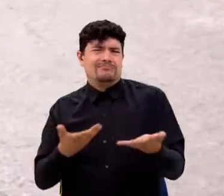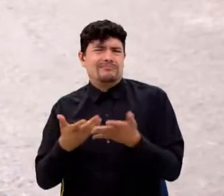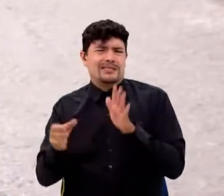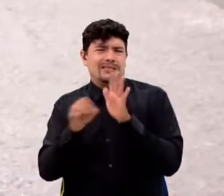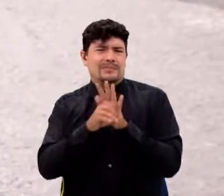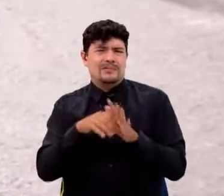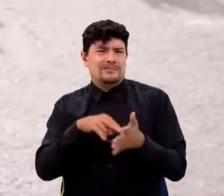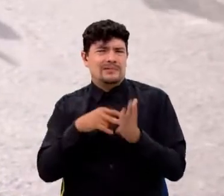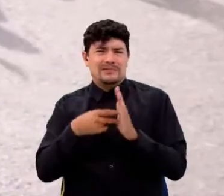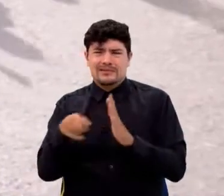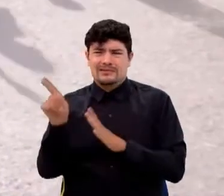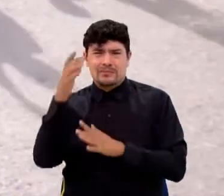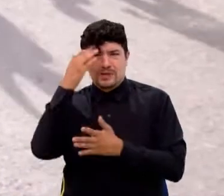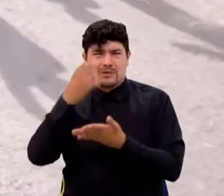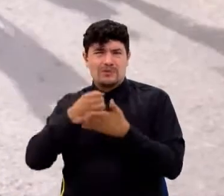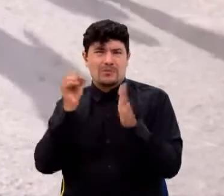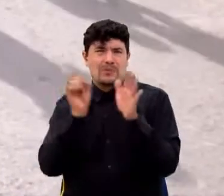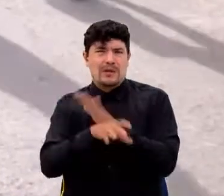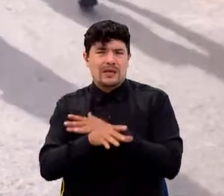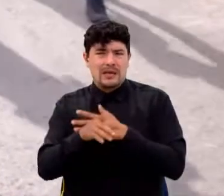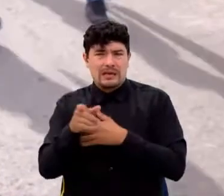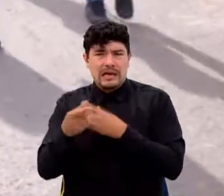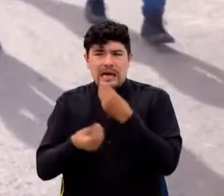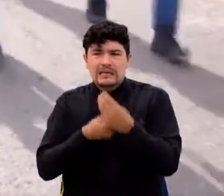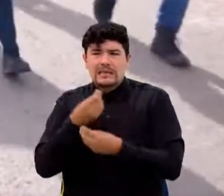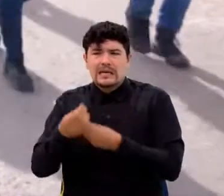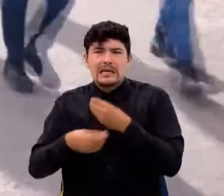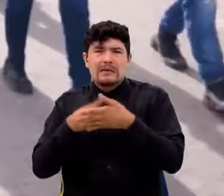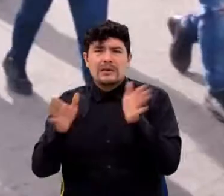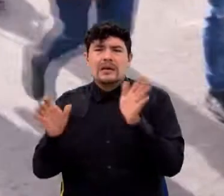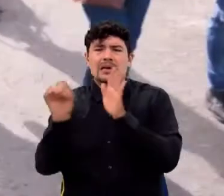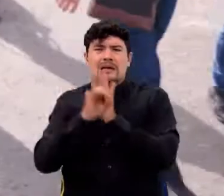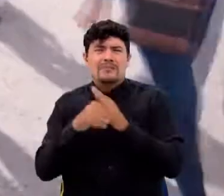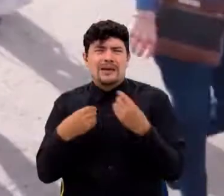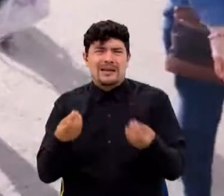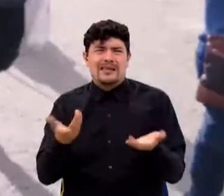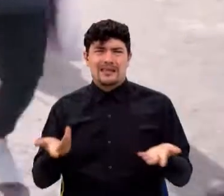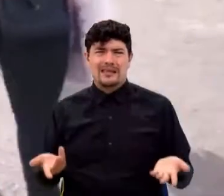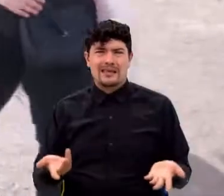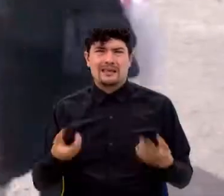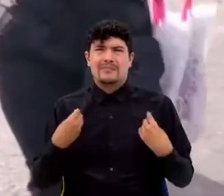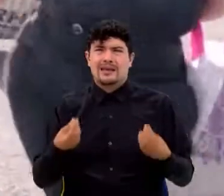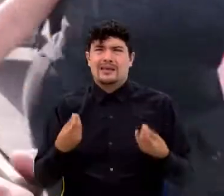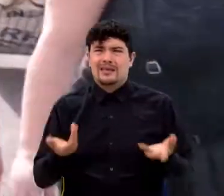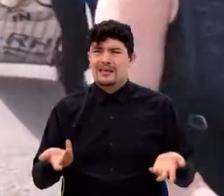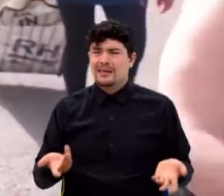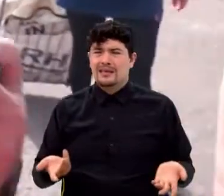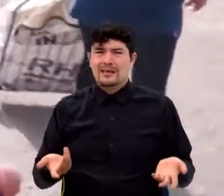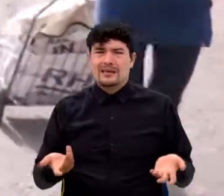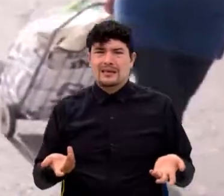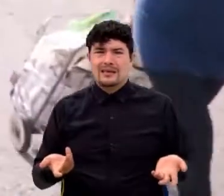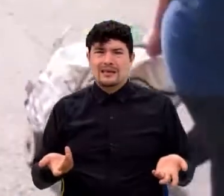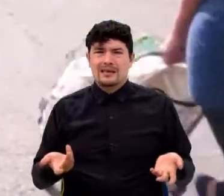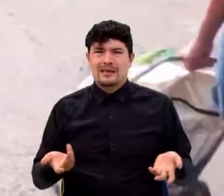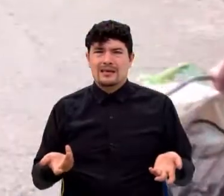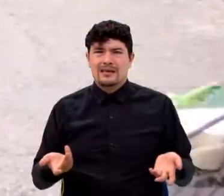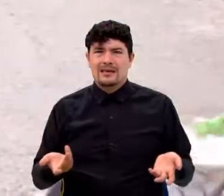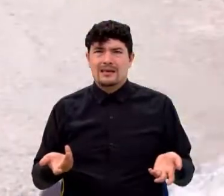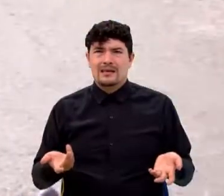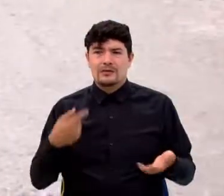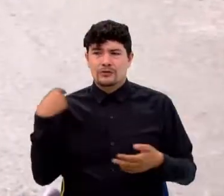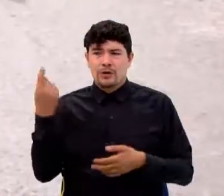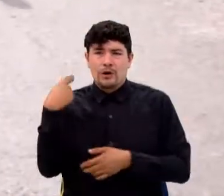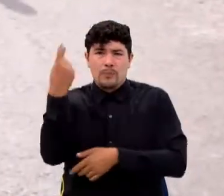un absurdo, porque si lo va a hacer simbólico, ¿para qué? Es decir, ¿qué logramos con esto?